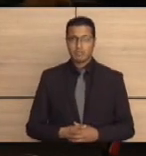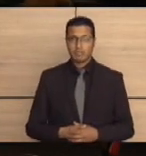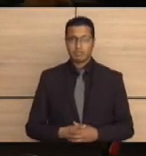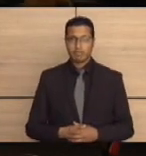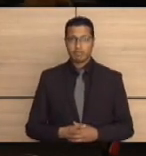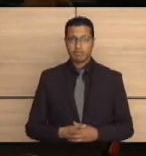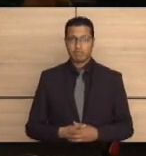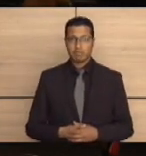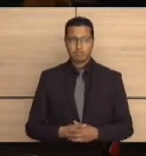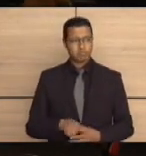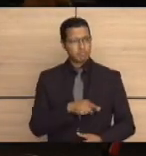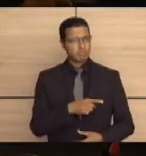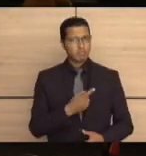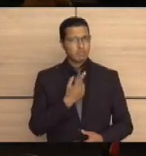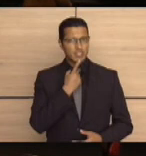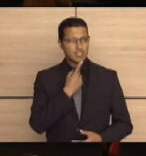¿Quién es el director de la orquesta?